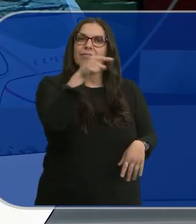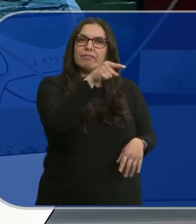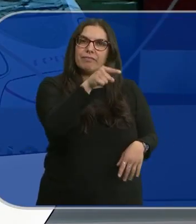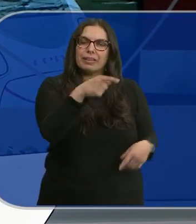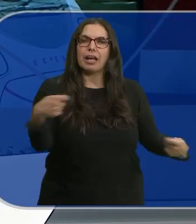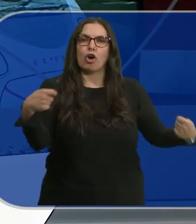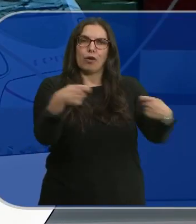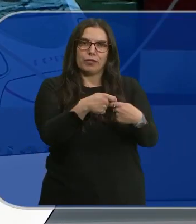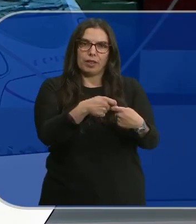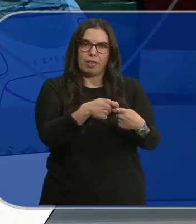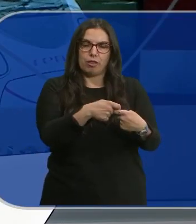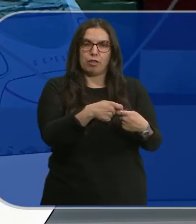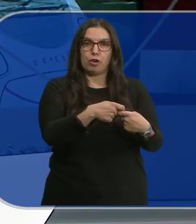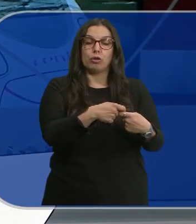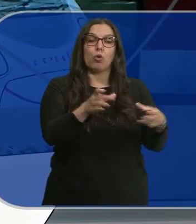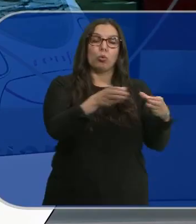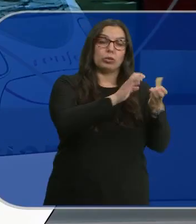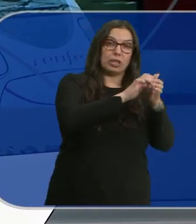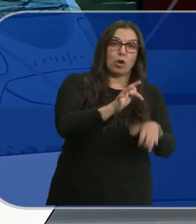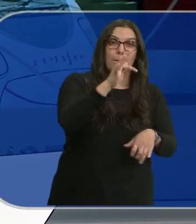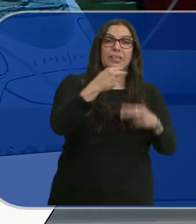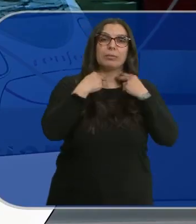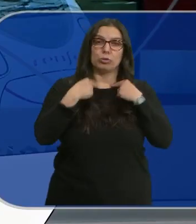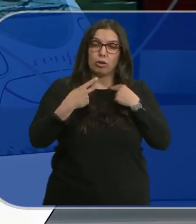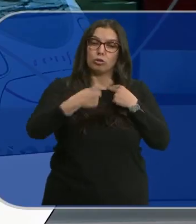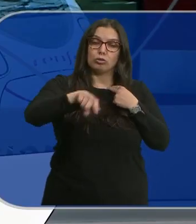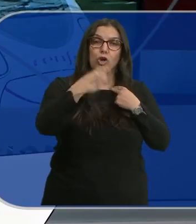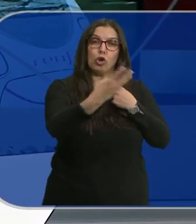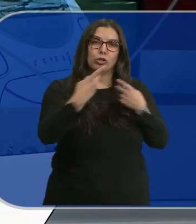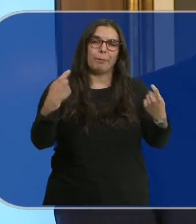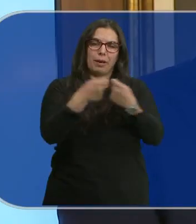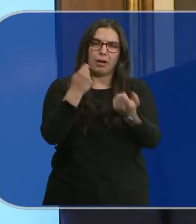necesitaría cofinanciación institucional entre la Junta y la propia Diputación.